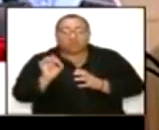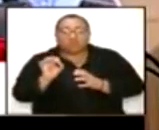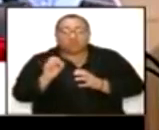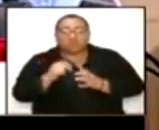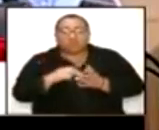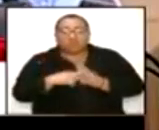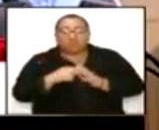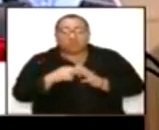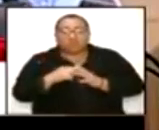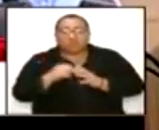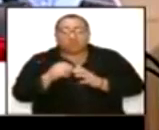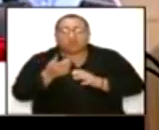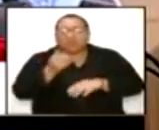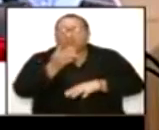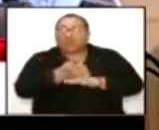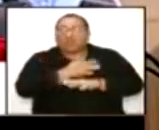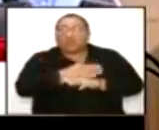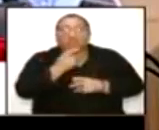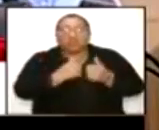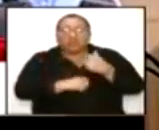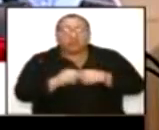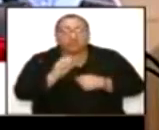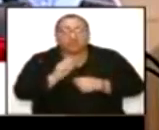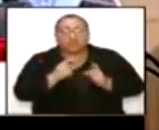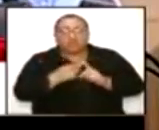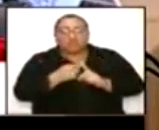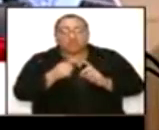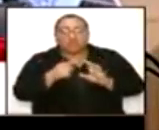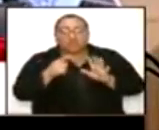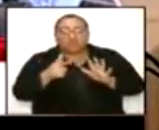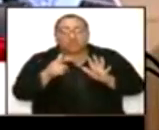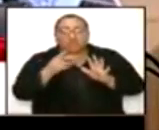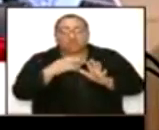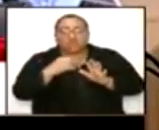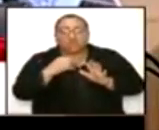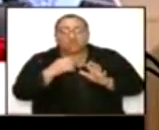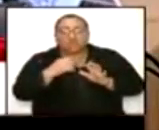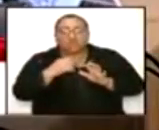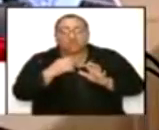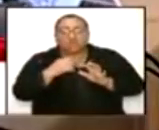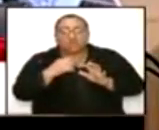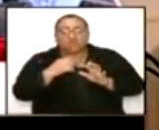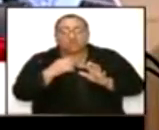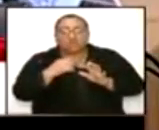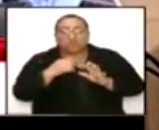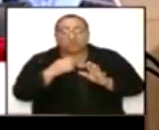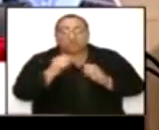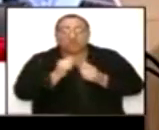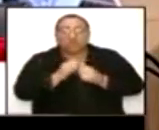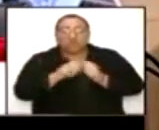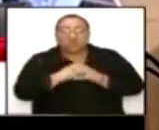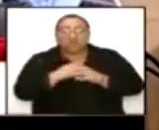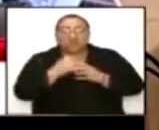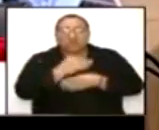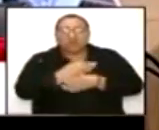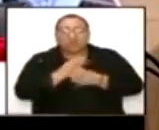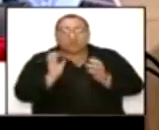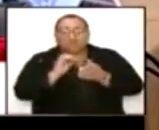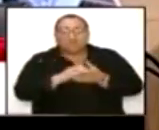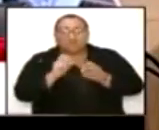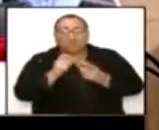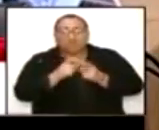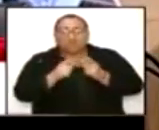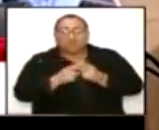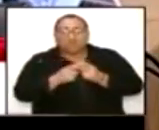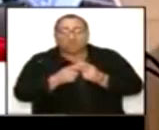67.4% fueron víctimas que se encuentran entre 0 y 17 años de edad. Me pregunto, bajo el argumento que presenta el